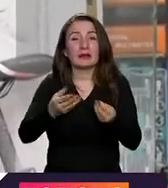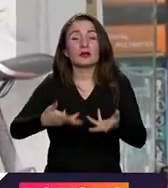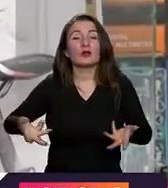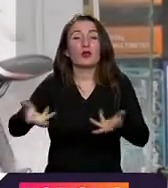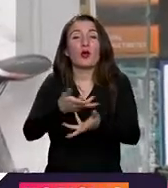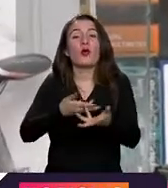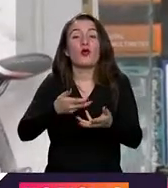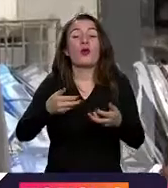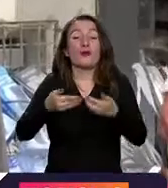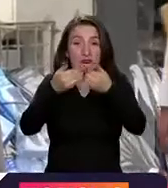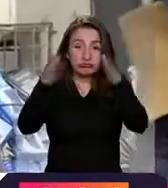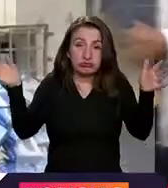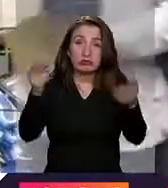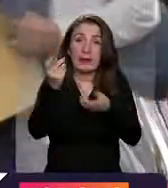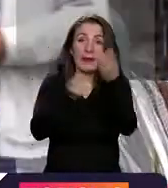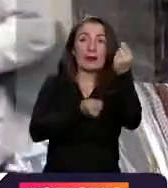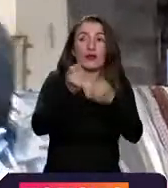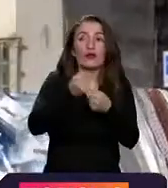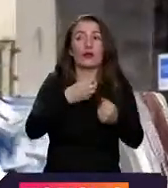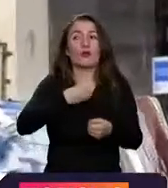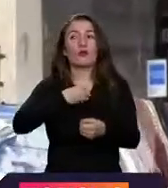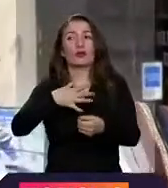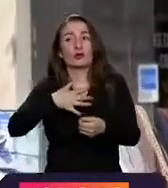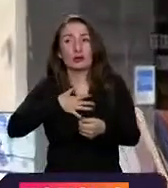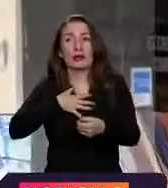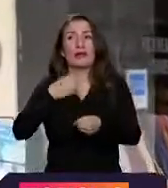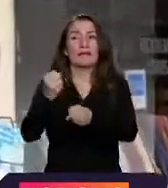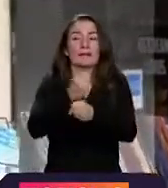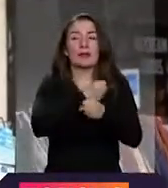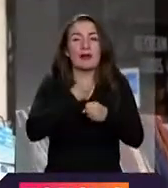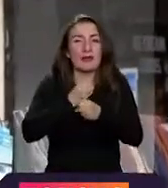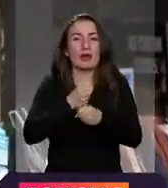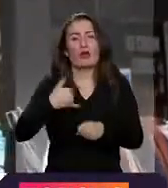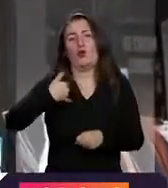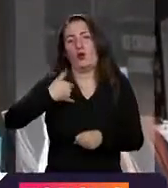reactivación económica se generen oportunidades de ingreso y de empleo, particularmente para jóvenes y mujeres.